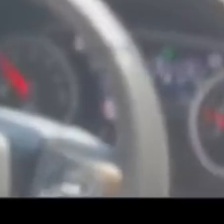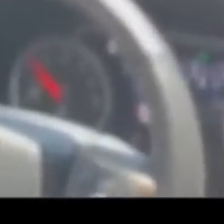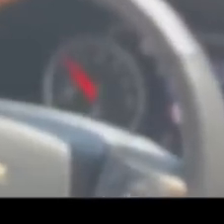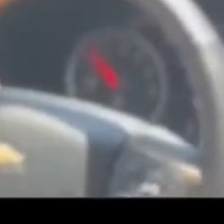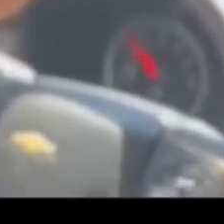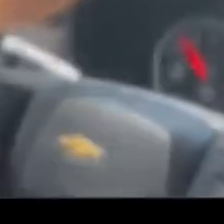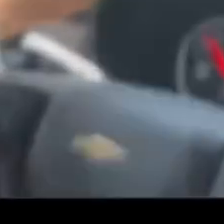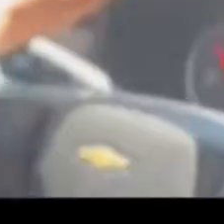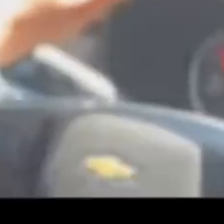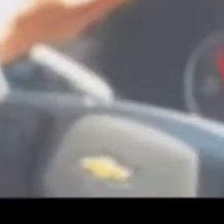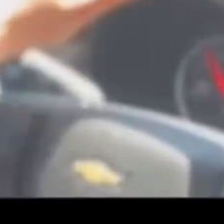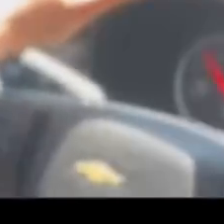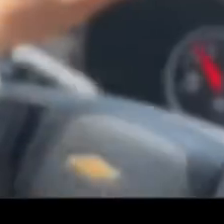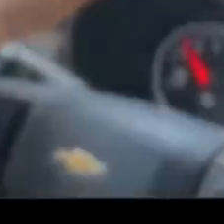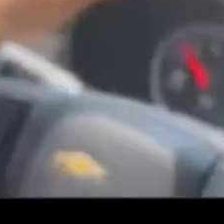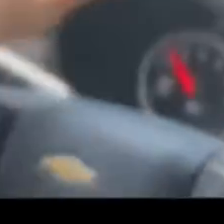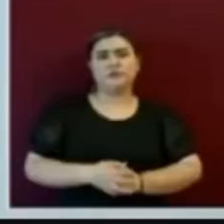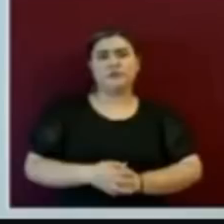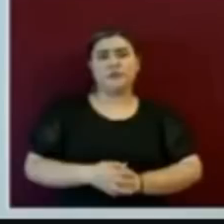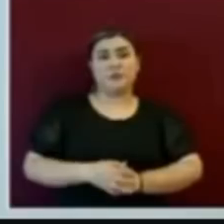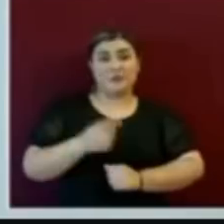video muy rápidamente.